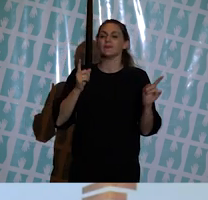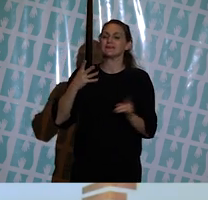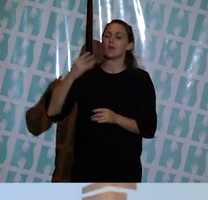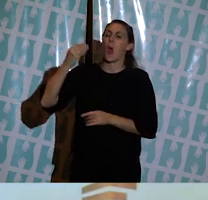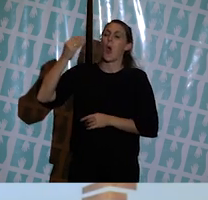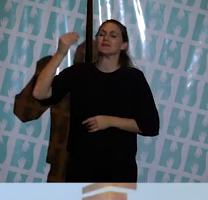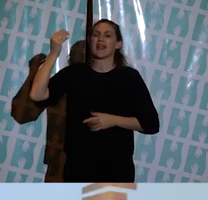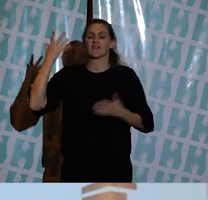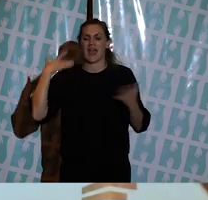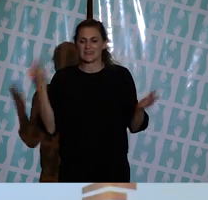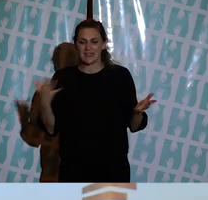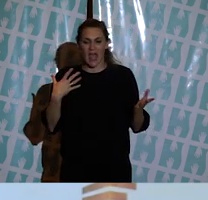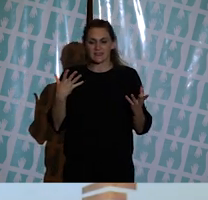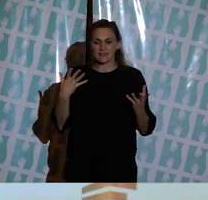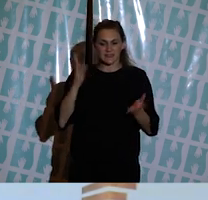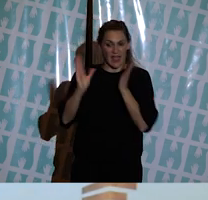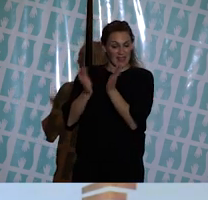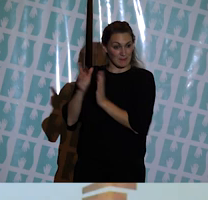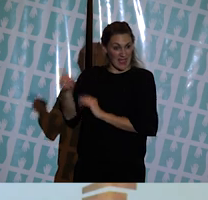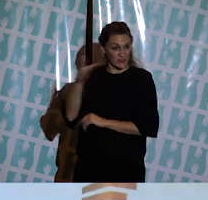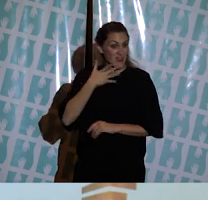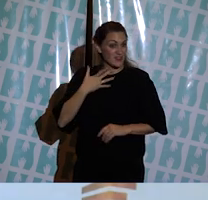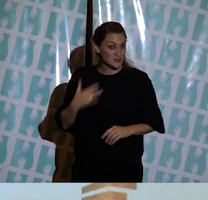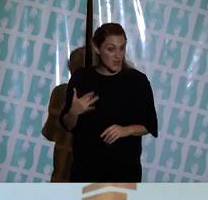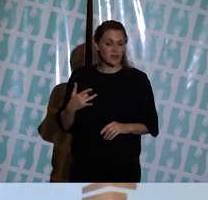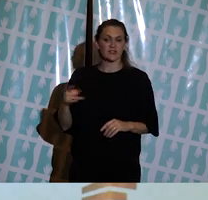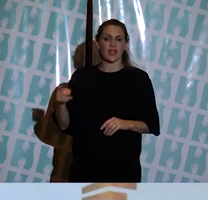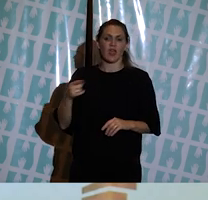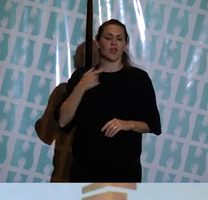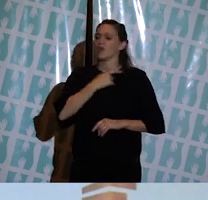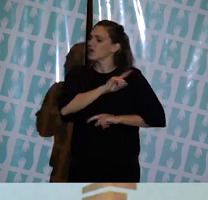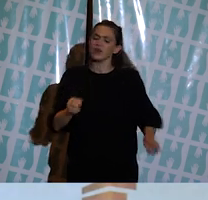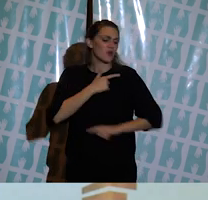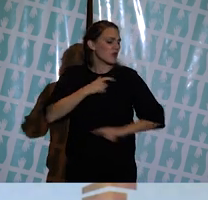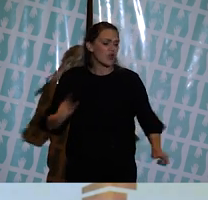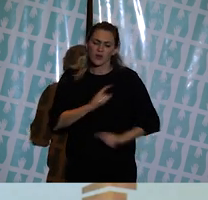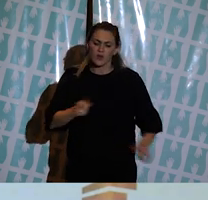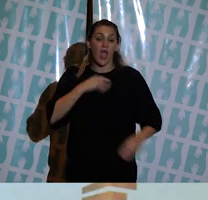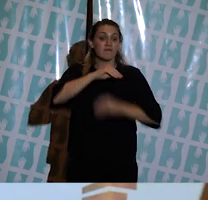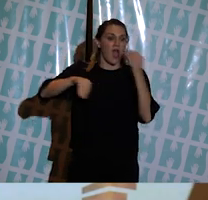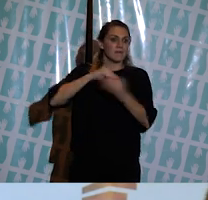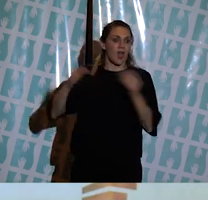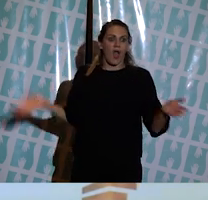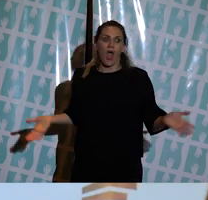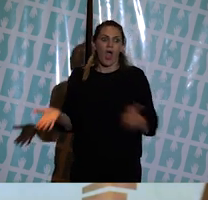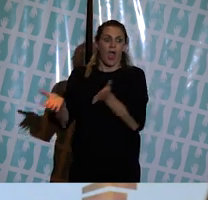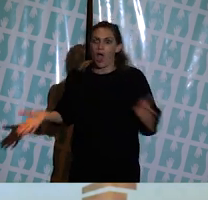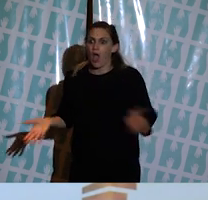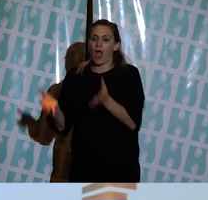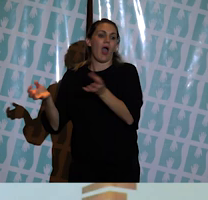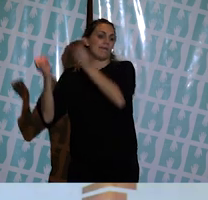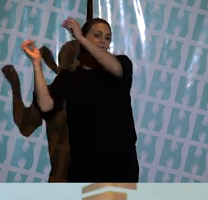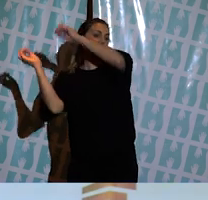atender a una persona con una adicción que por ahí no quiere tratarse y la familia que te lo tiren, te lo